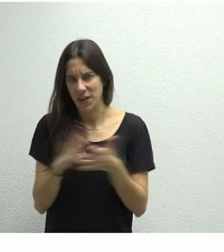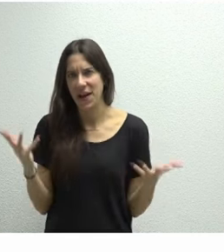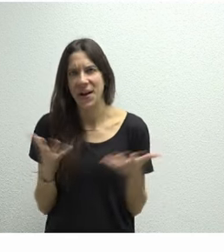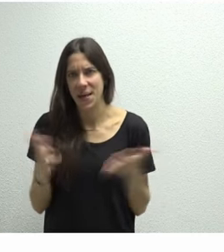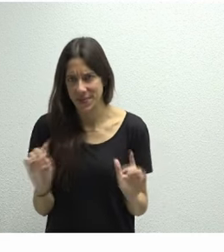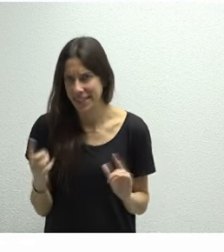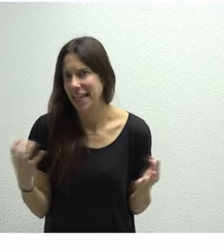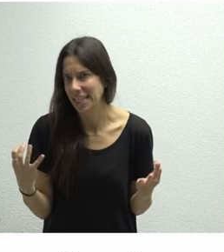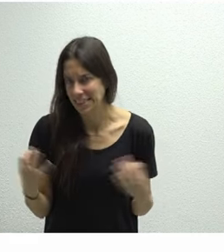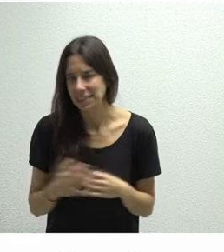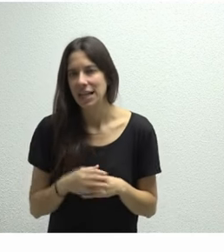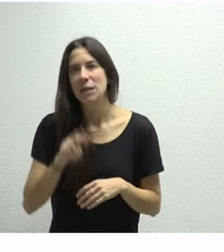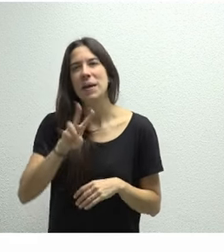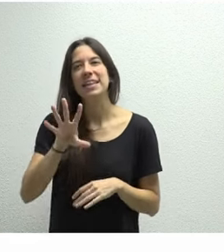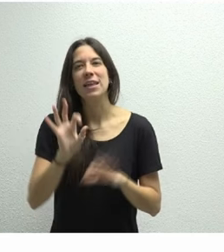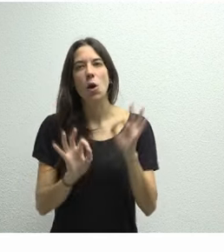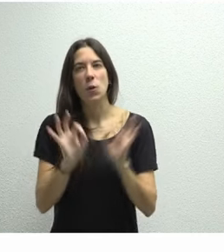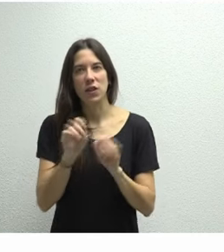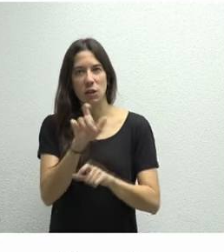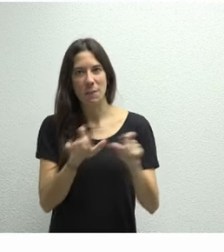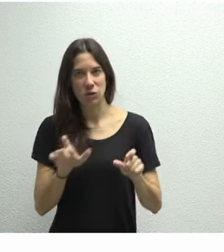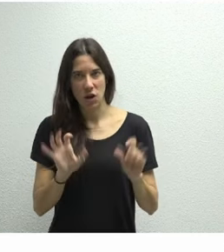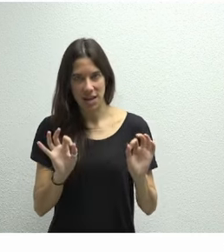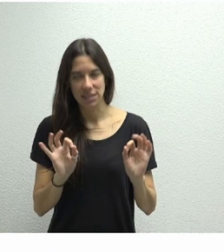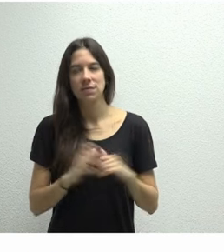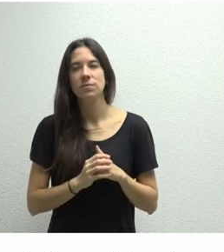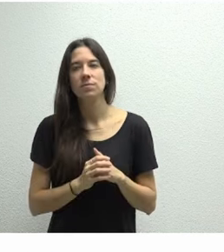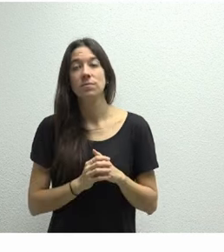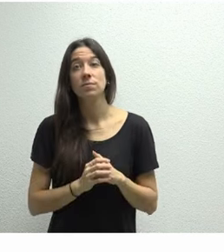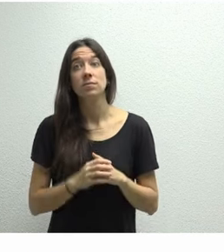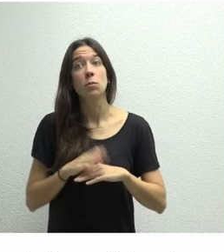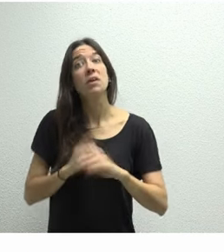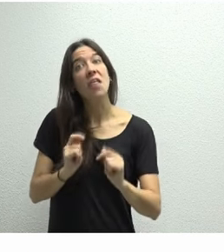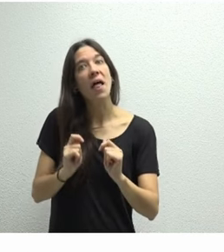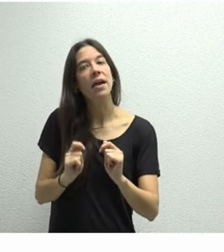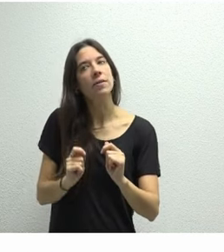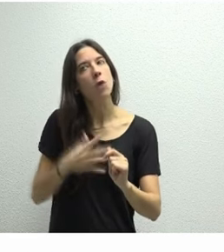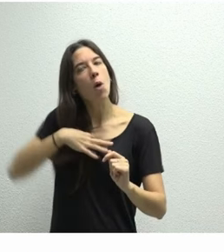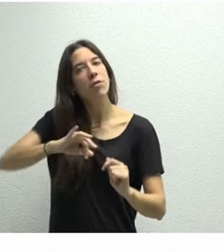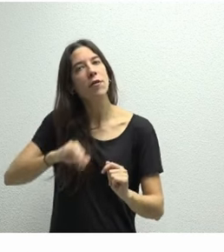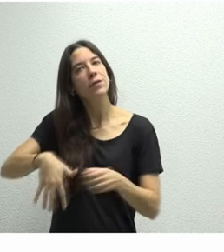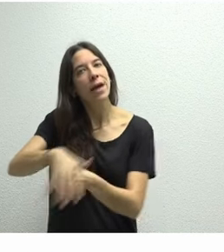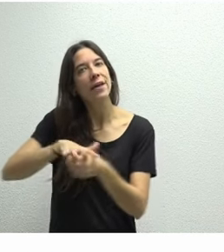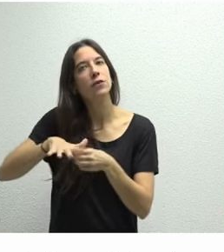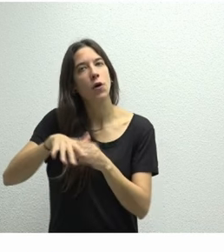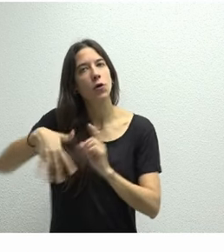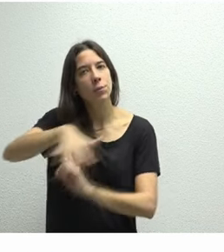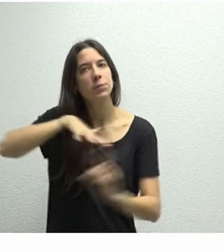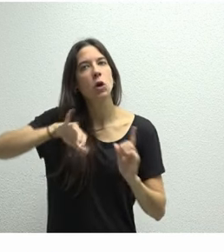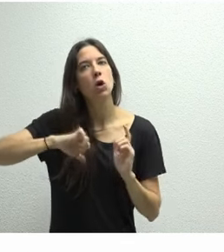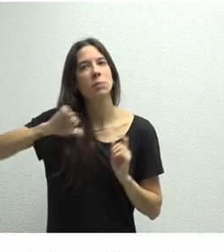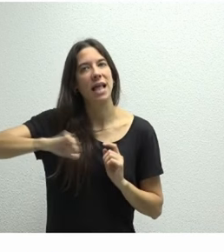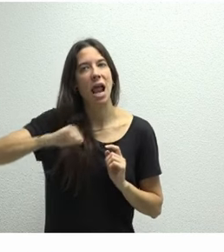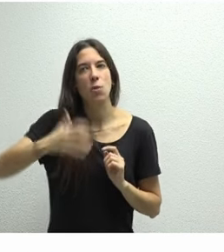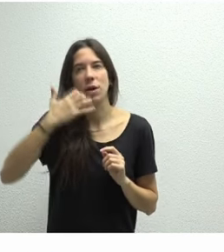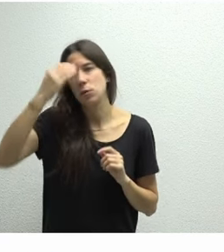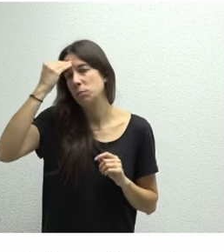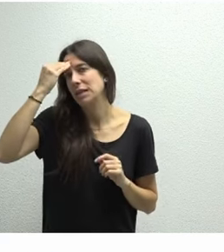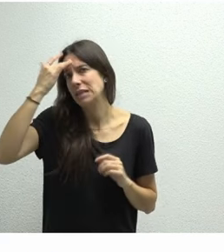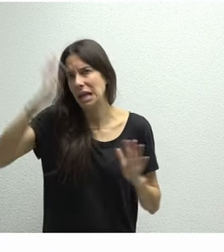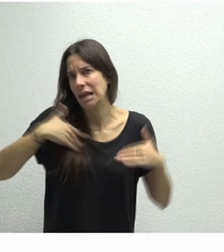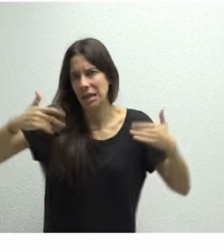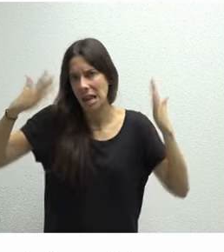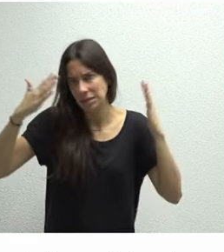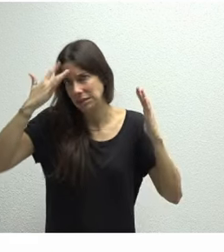ese 25% de personas darle salidas de un entorno hospitalario Sí pensad en el que queráis